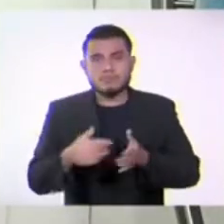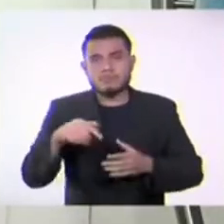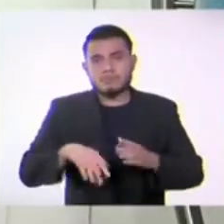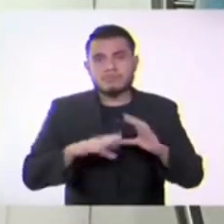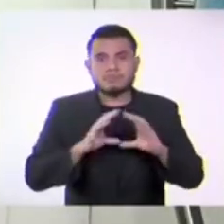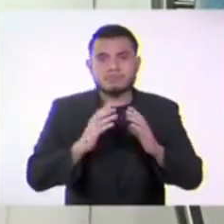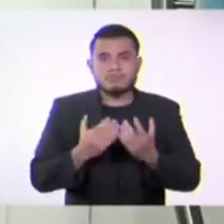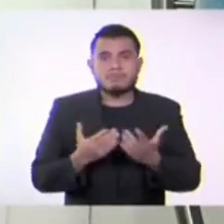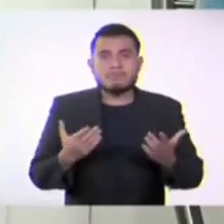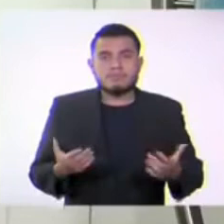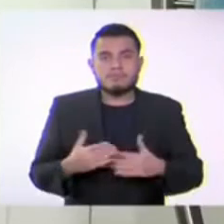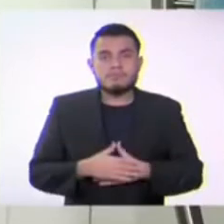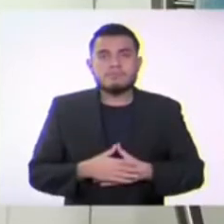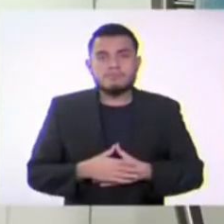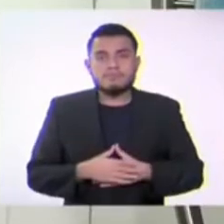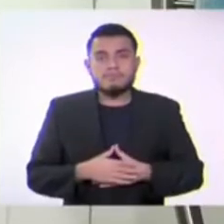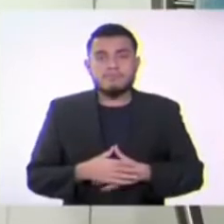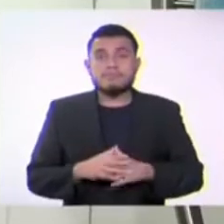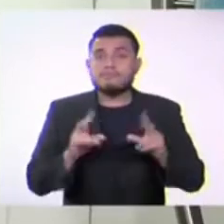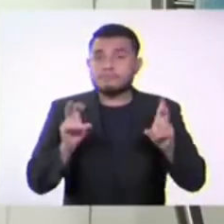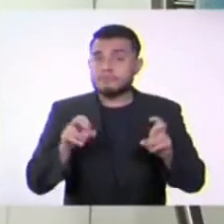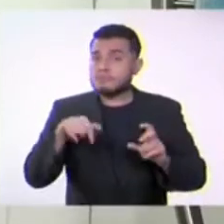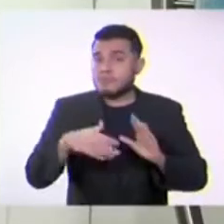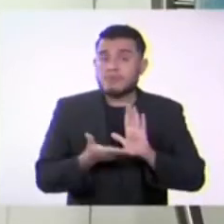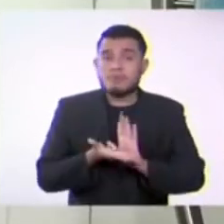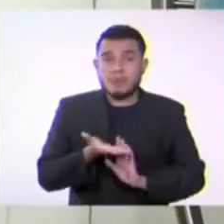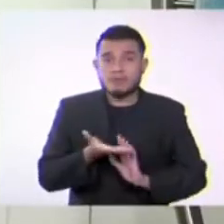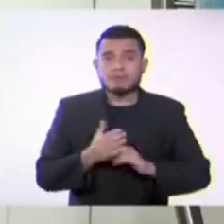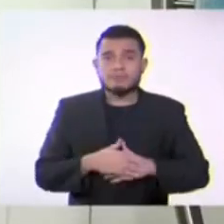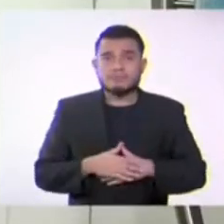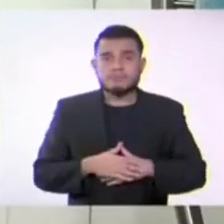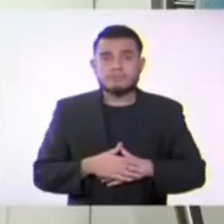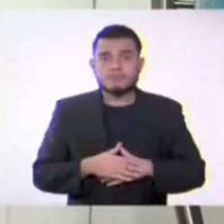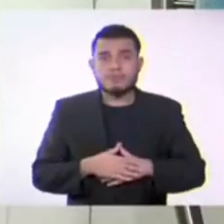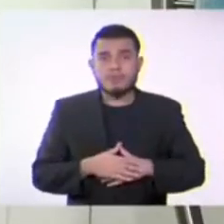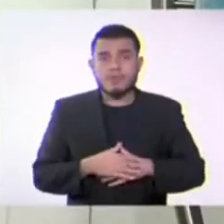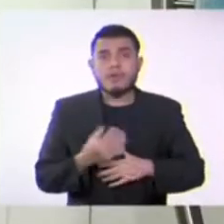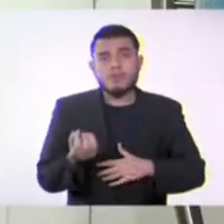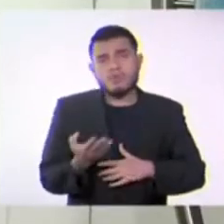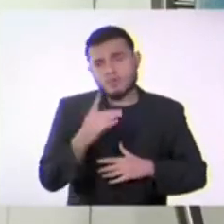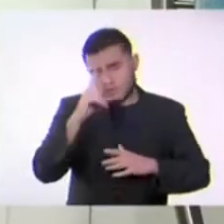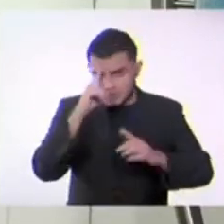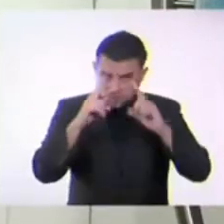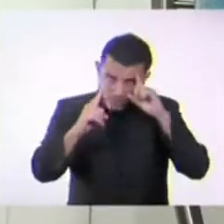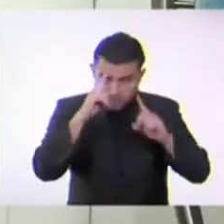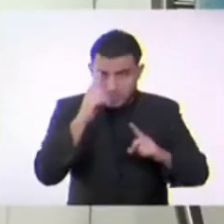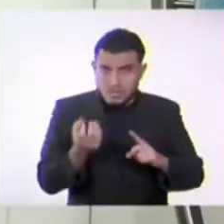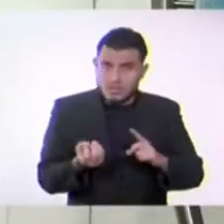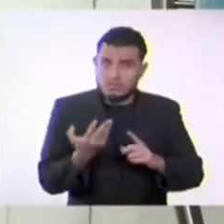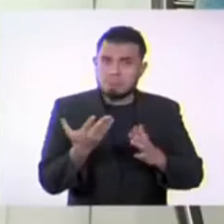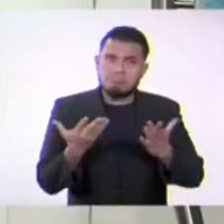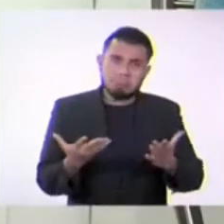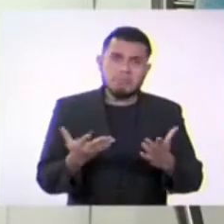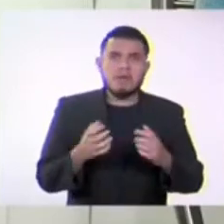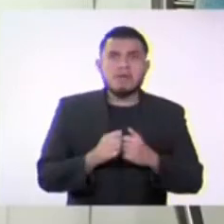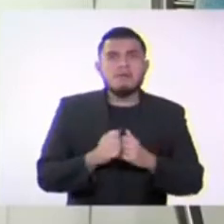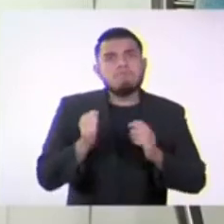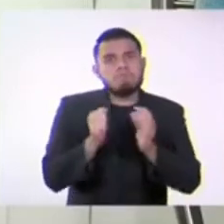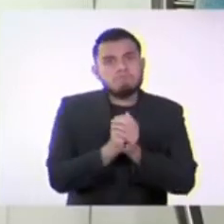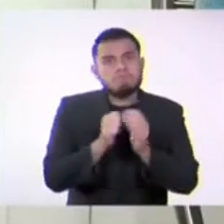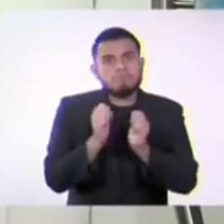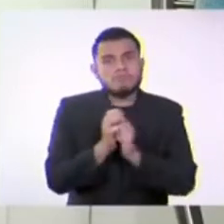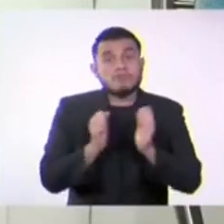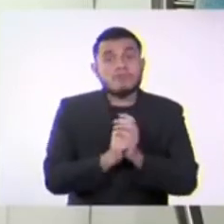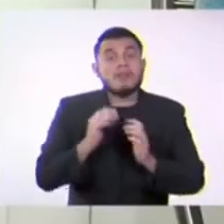que precisamente la temática que vamos a desarrollar son las ideologías y nuevos conflictos luego de la